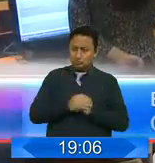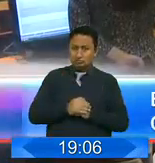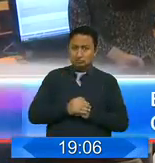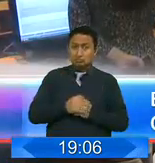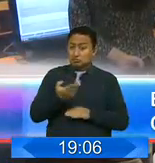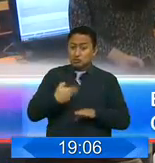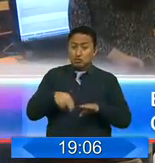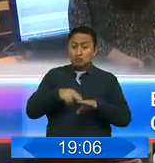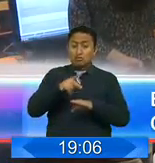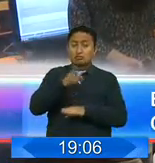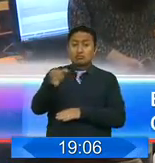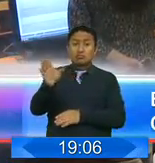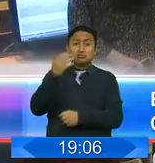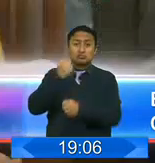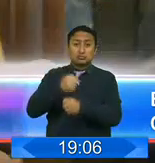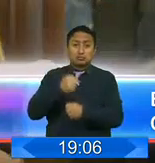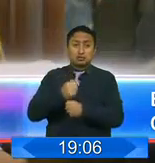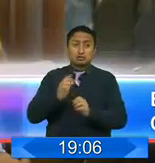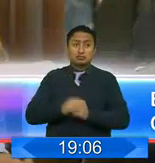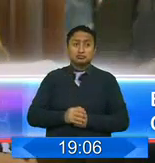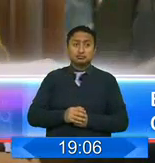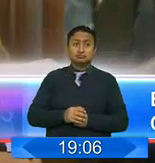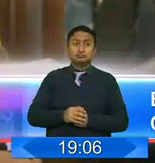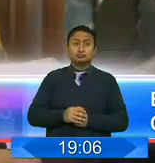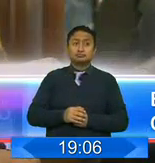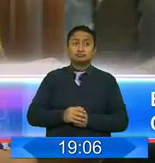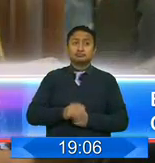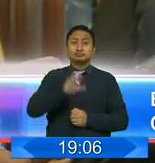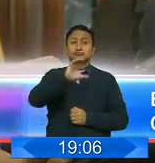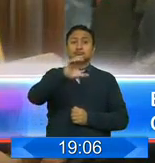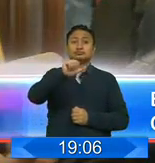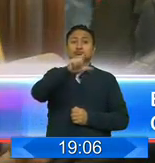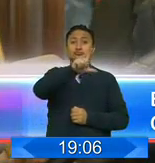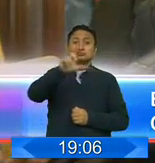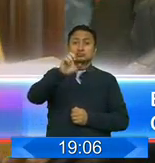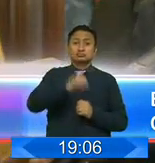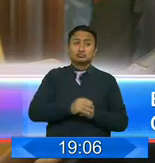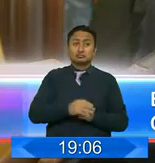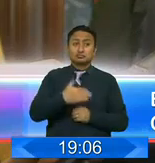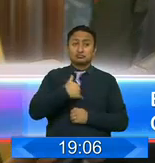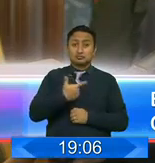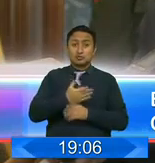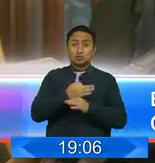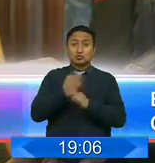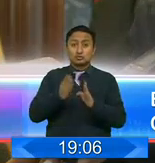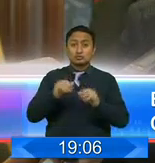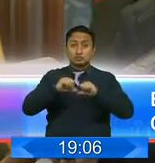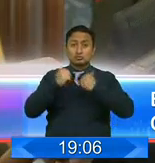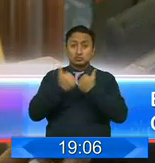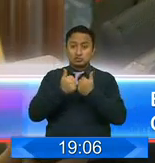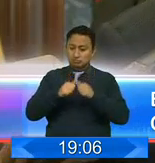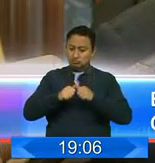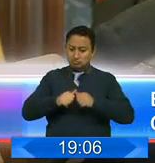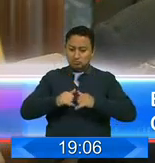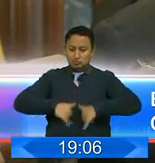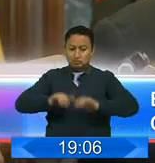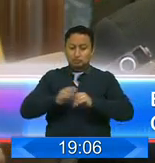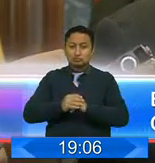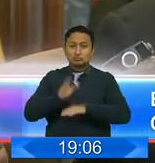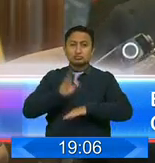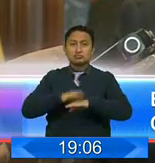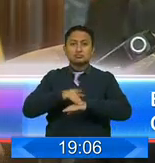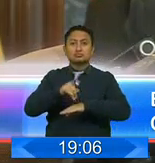asistirá normalmente a las sesiones plenarias. El doctor Germuy Calle Versosi va a estar ejerciendo sus funciones de asambleísta porque la